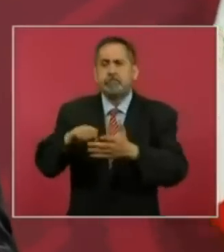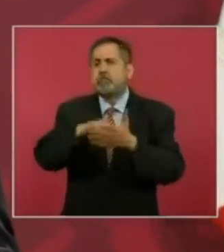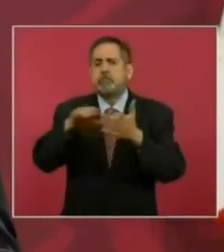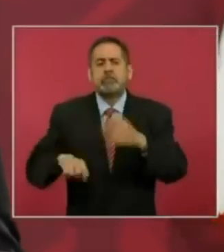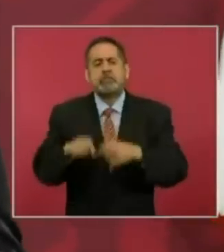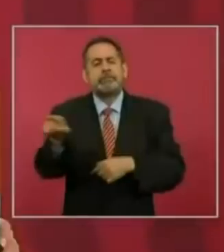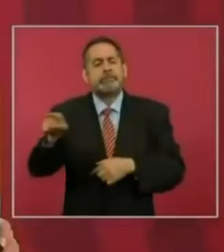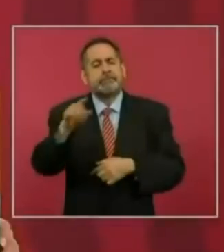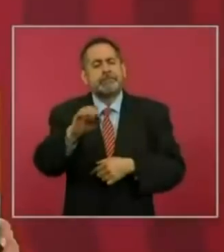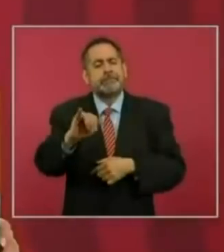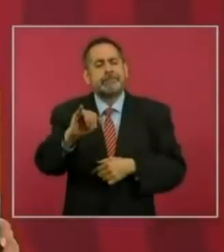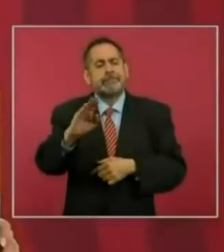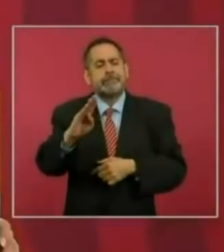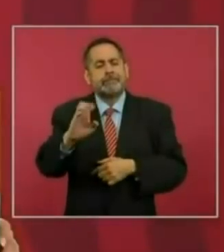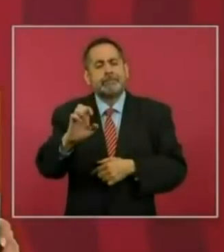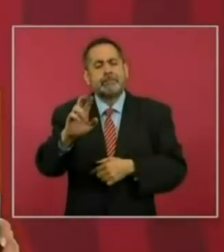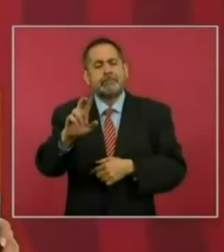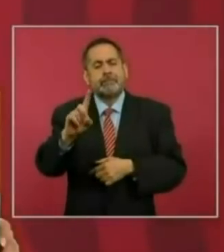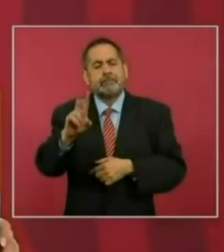Iberdrola,